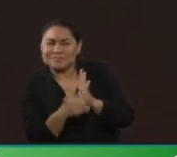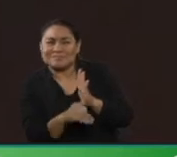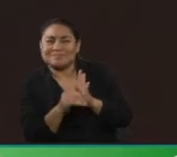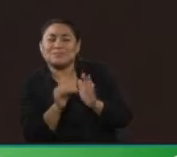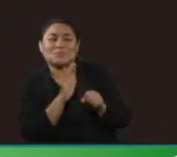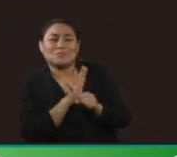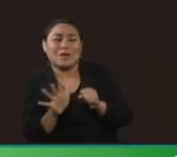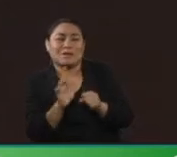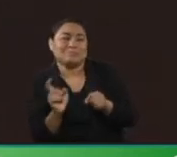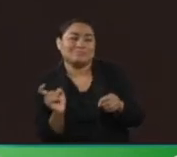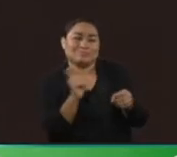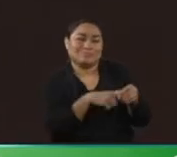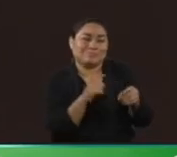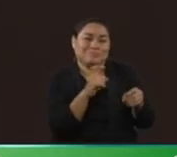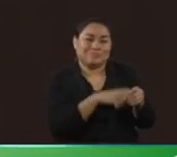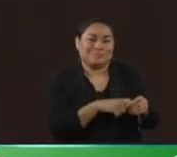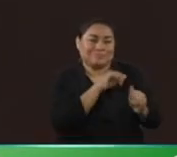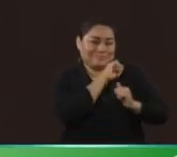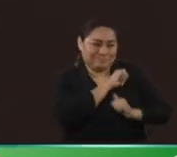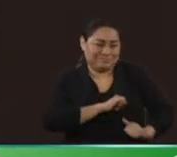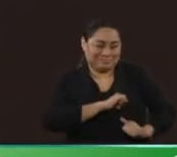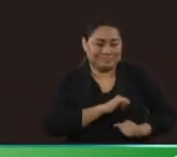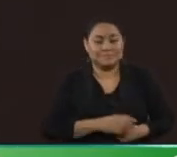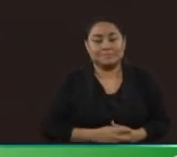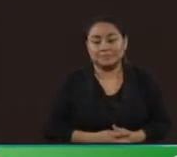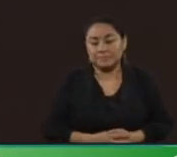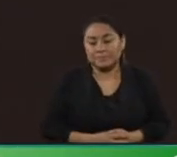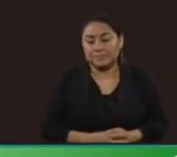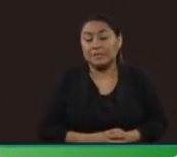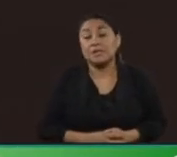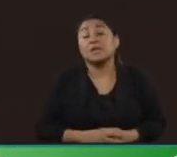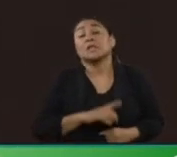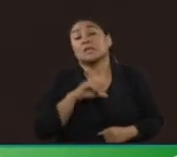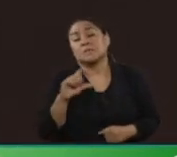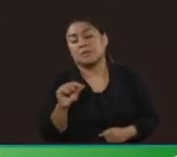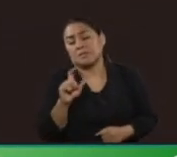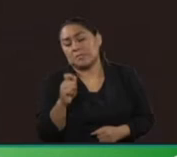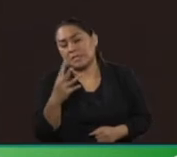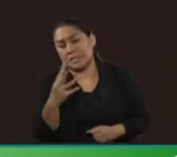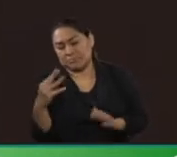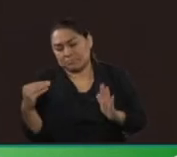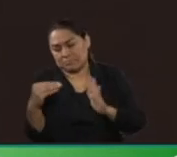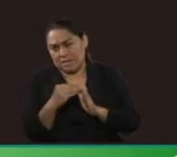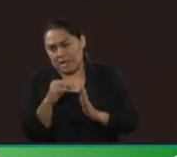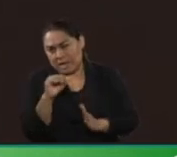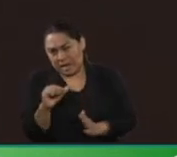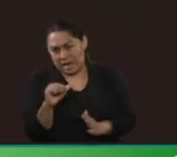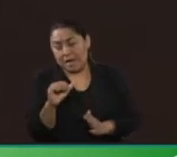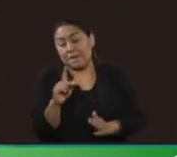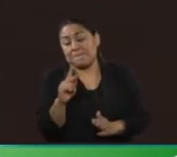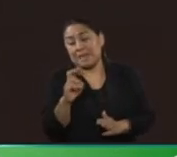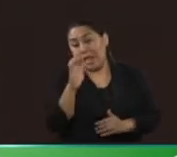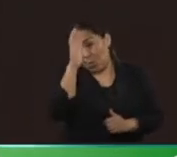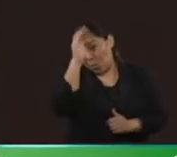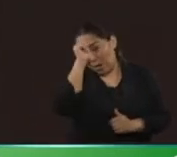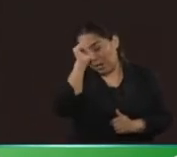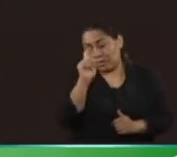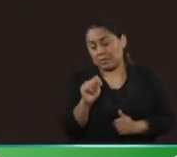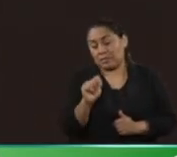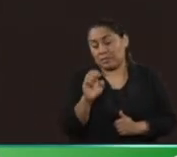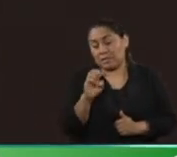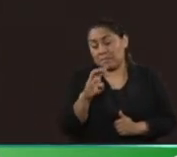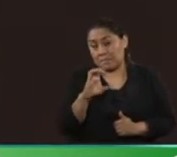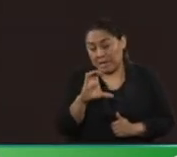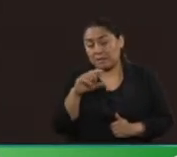predominó la mayor parte de la República moderna en el anexo 23a del preacuerdo del temec